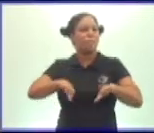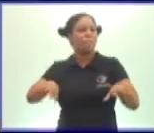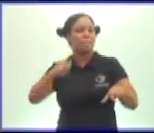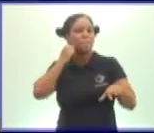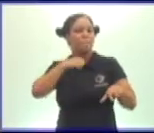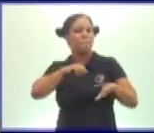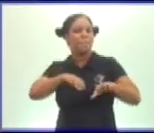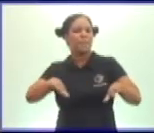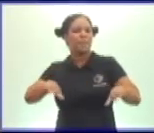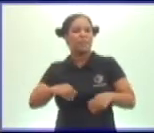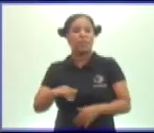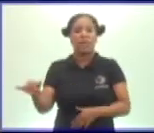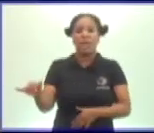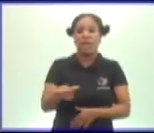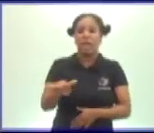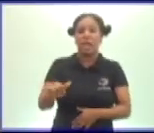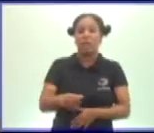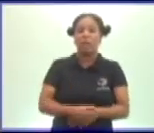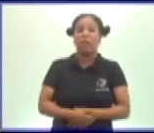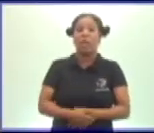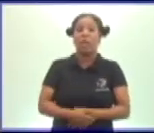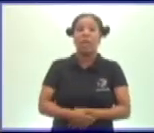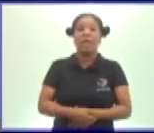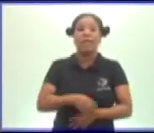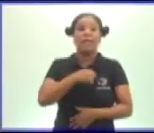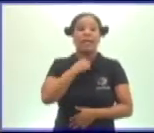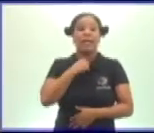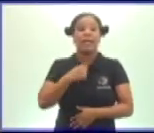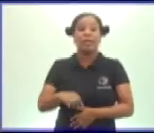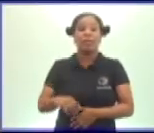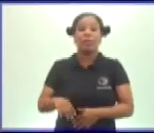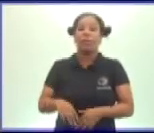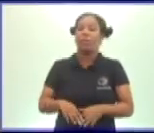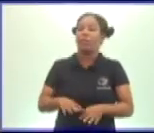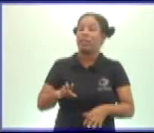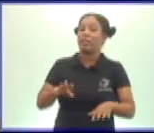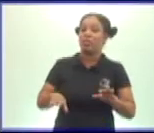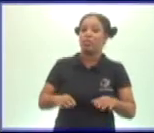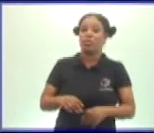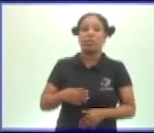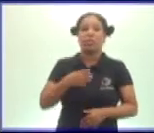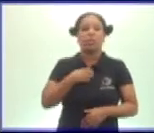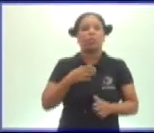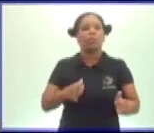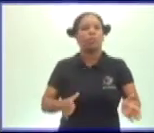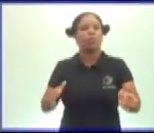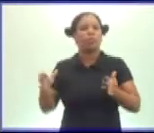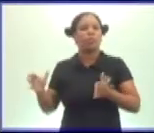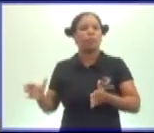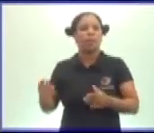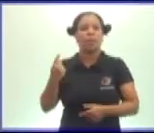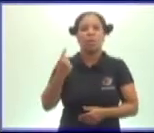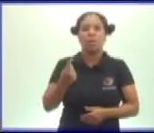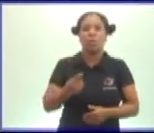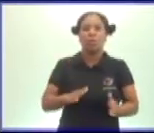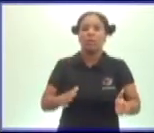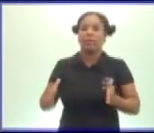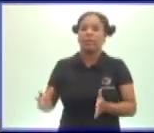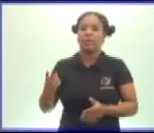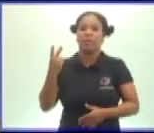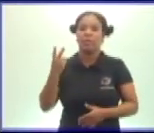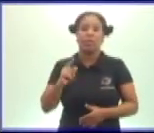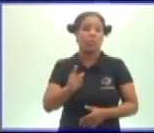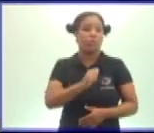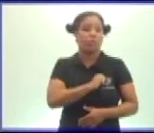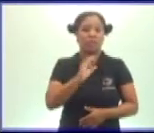igualmente con el caso del disolvente. Tiene puesto una etapa 1 y otro etapa 2, no quiere decir que primero